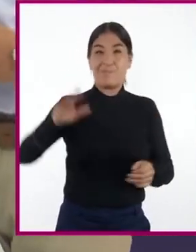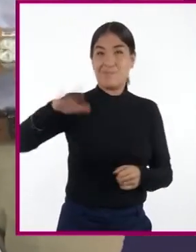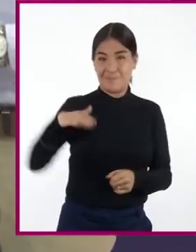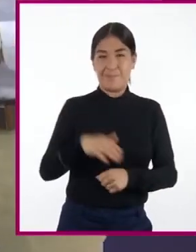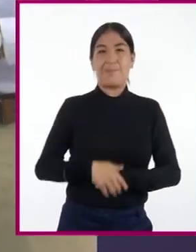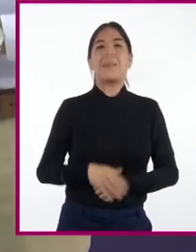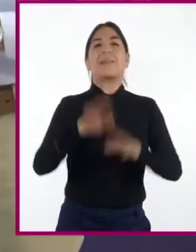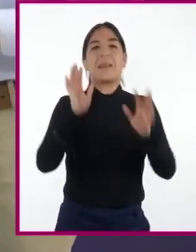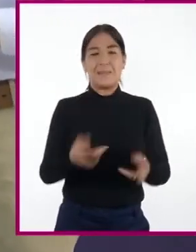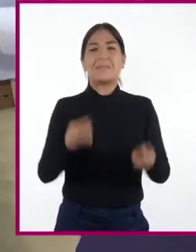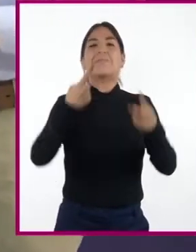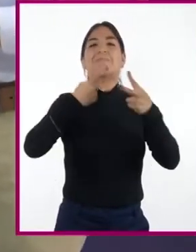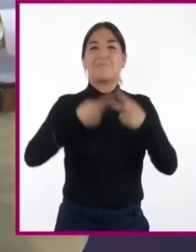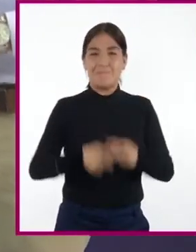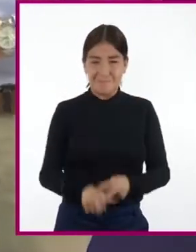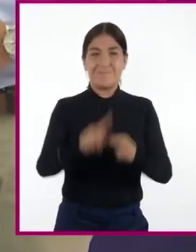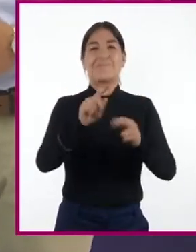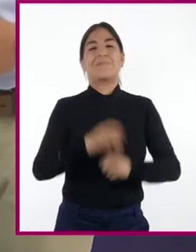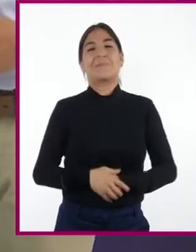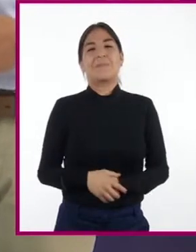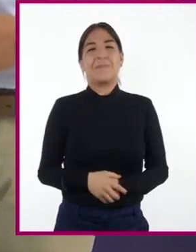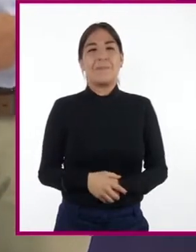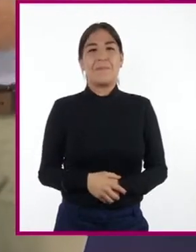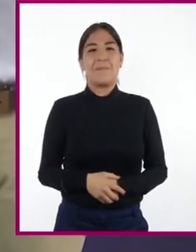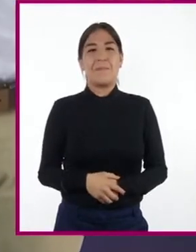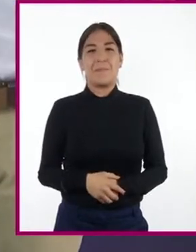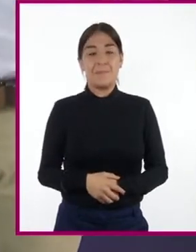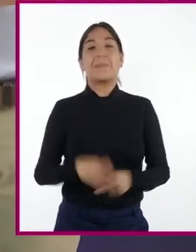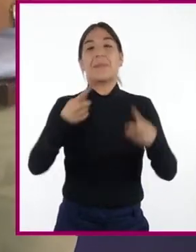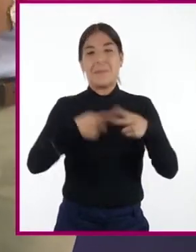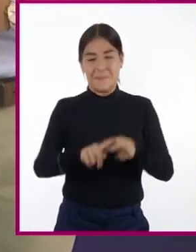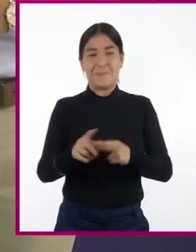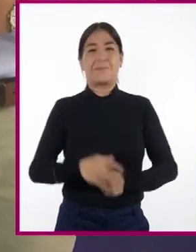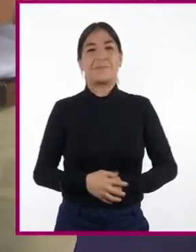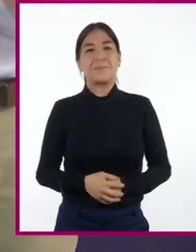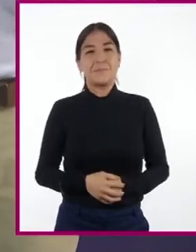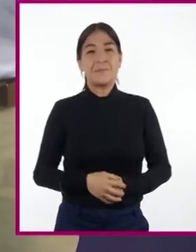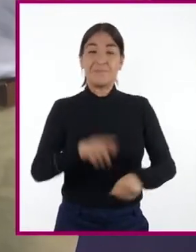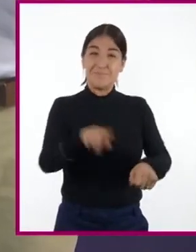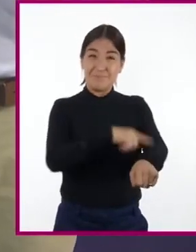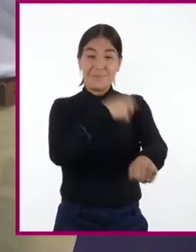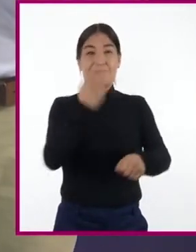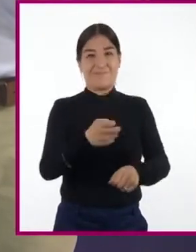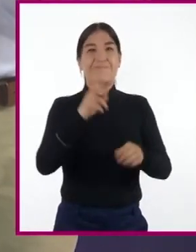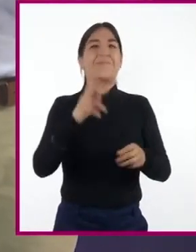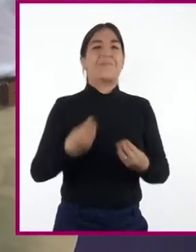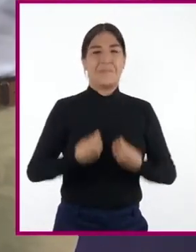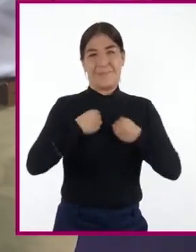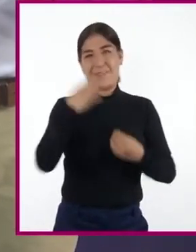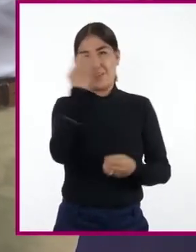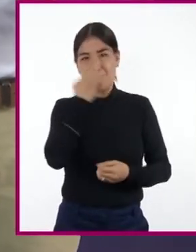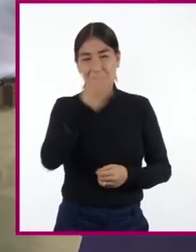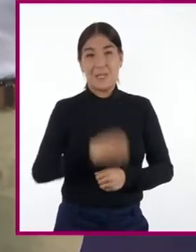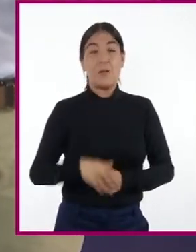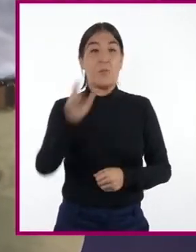anterior, pongámonos en marcha. Empezamos. A lo largo de su vida escolar, al momento de leer o